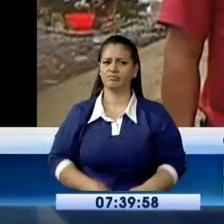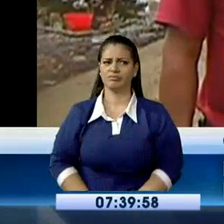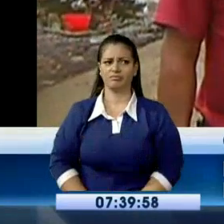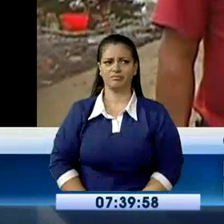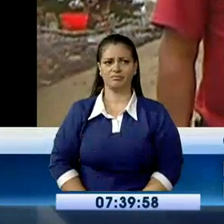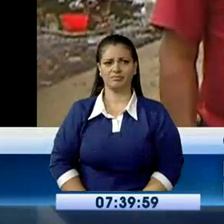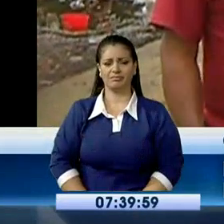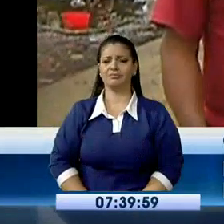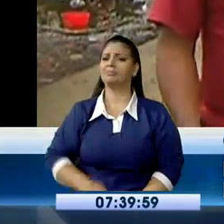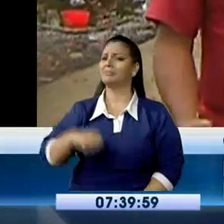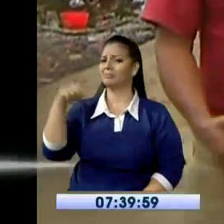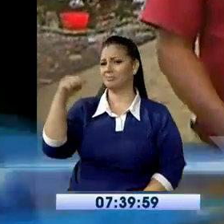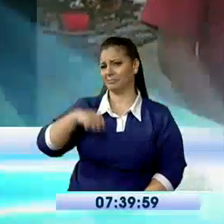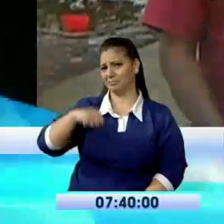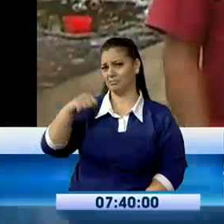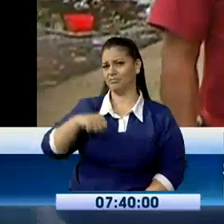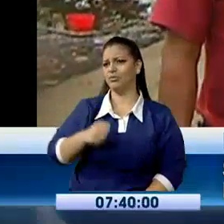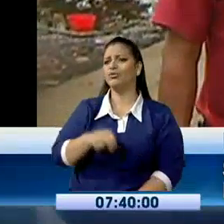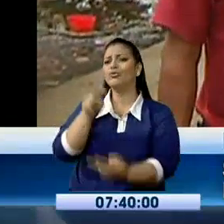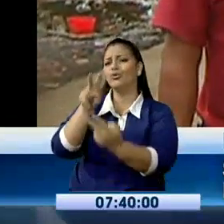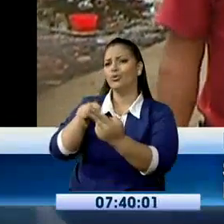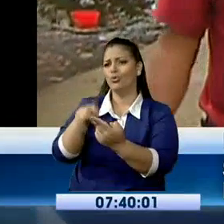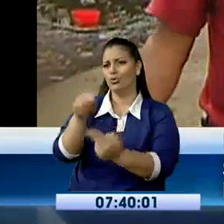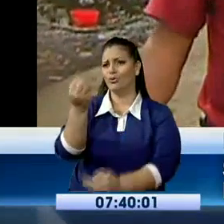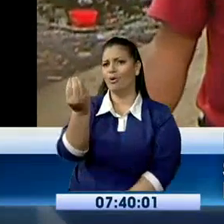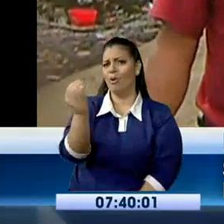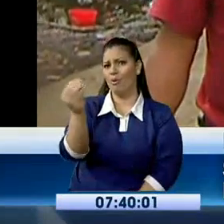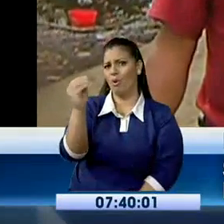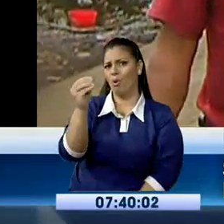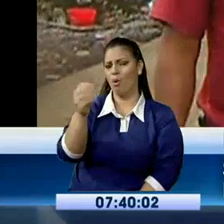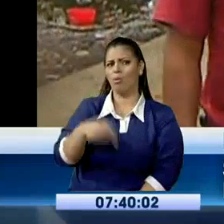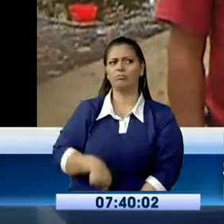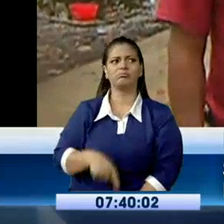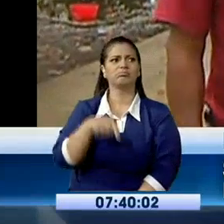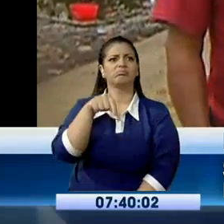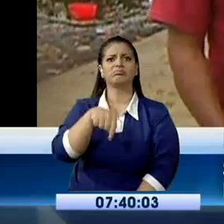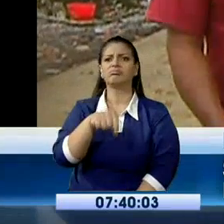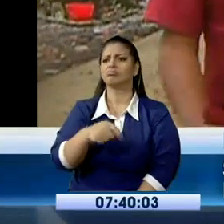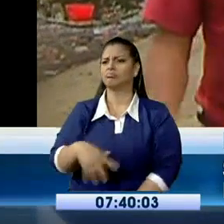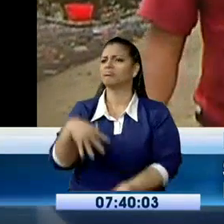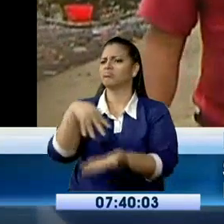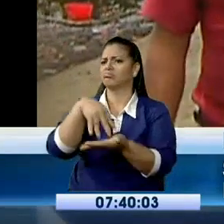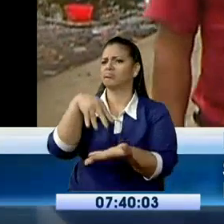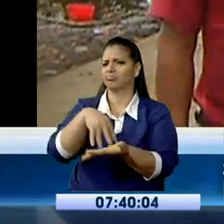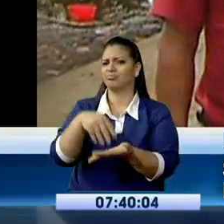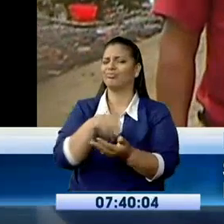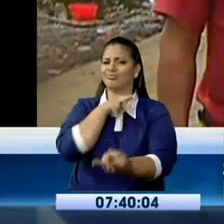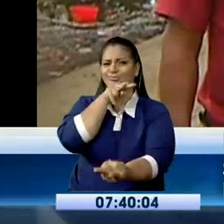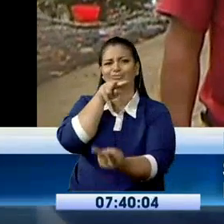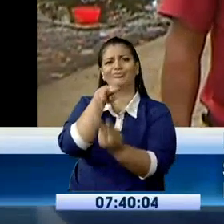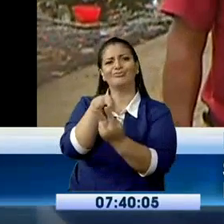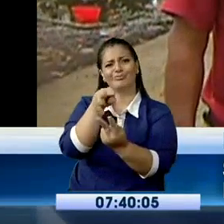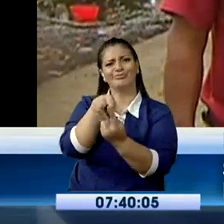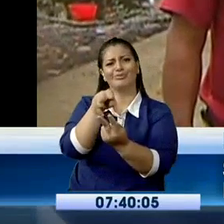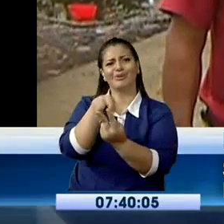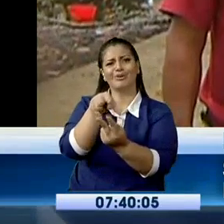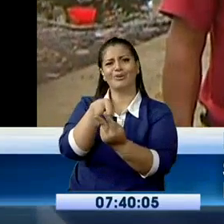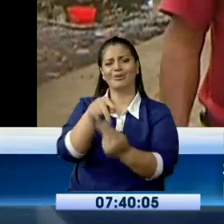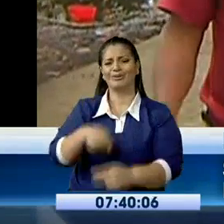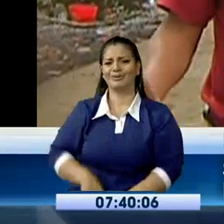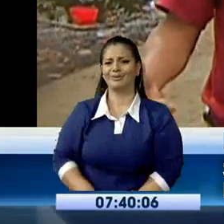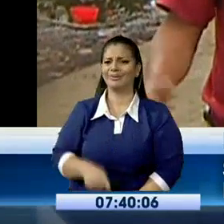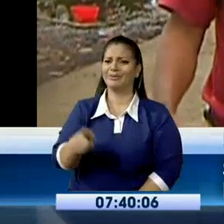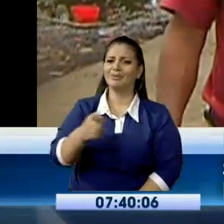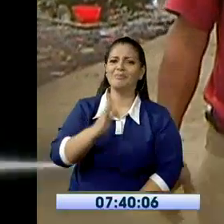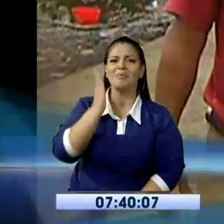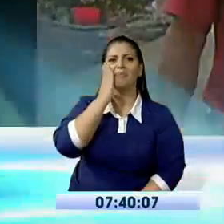escuela, ¿no? Claro, usted sabe que cuando uno llega a una institución es su segundo hogar, ¿no? Entonces viene a recordarlo a él siempre, y sus madres